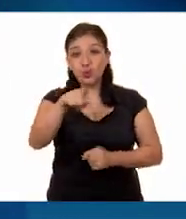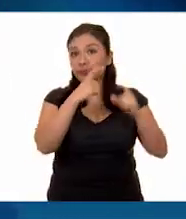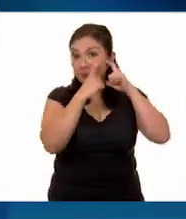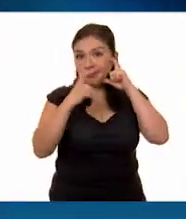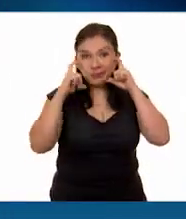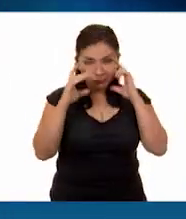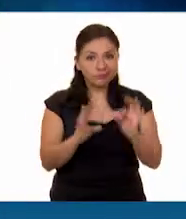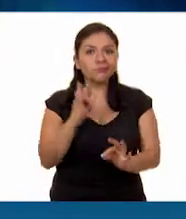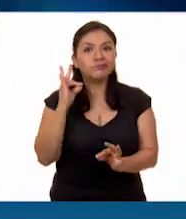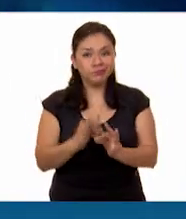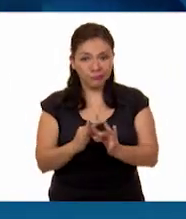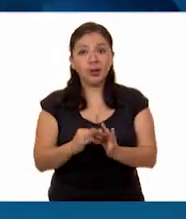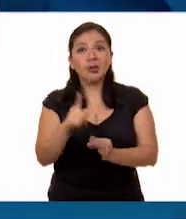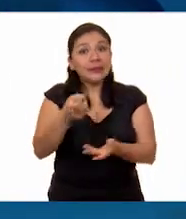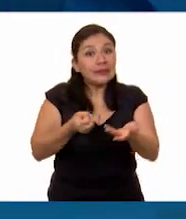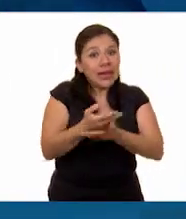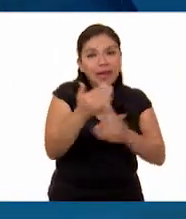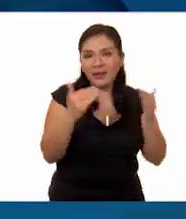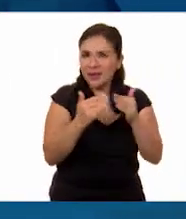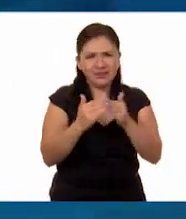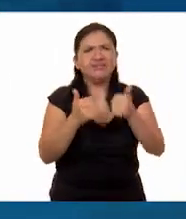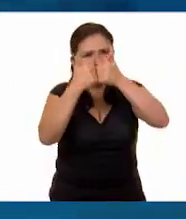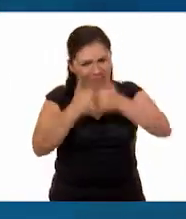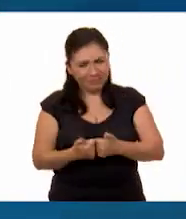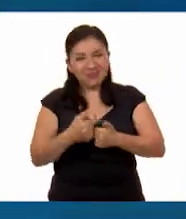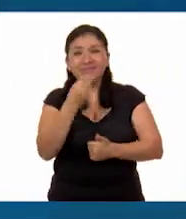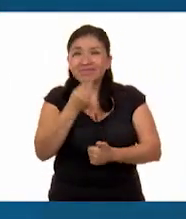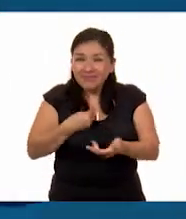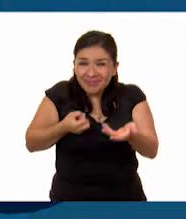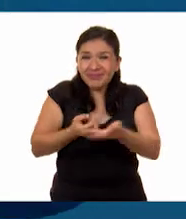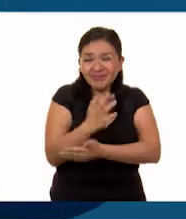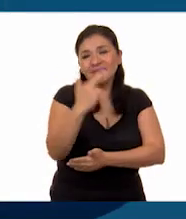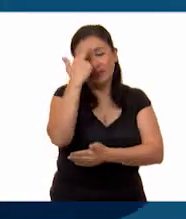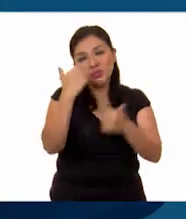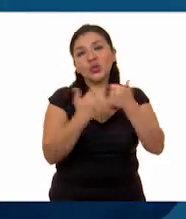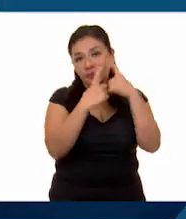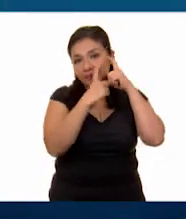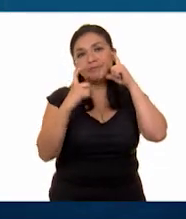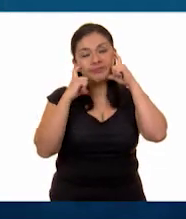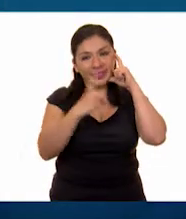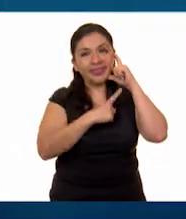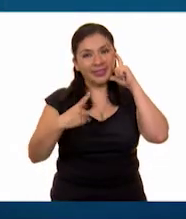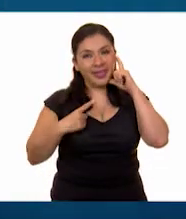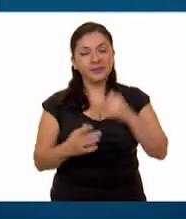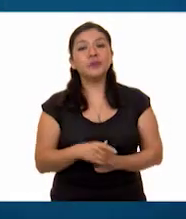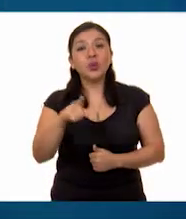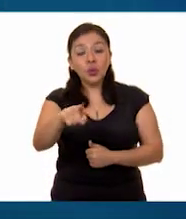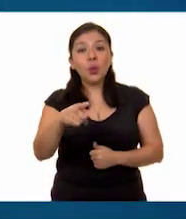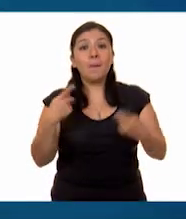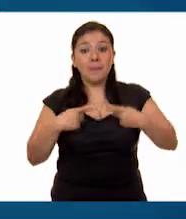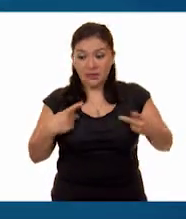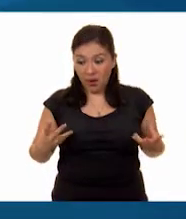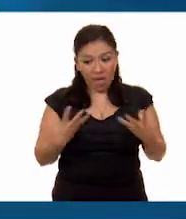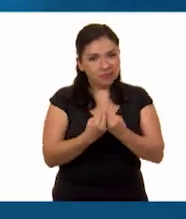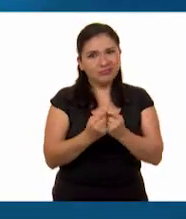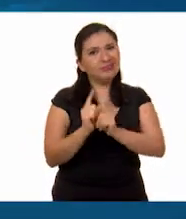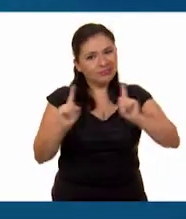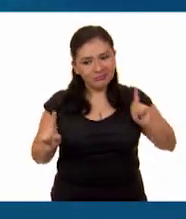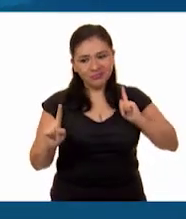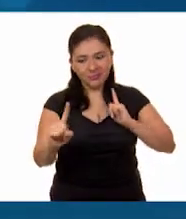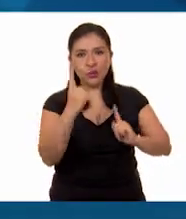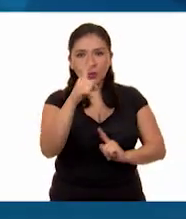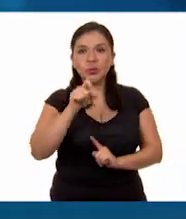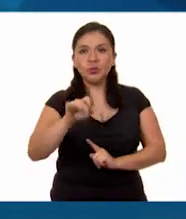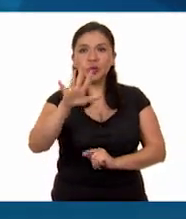Utiliza cubrebocas, no salgas de casa. Si tienes que hacerlo, recuerda que es obligatorio utilizarlo. Mantén una distancia mínima de